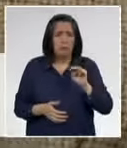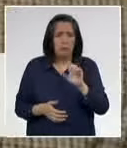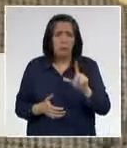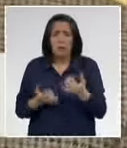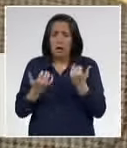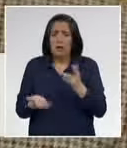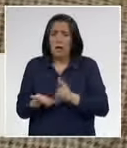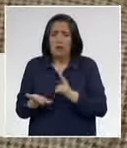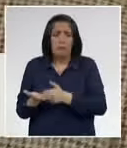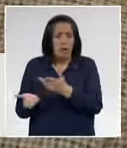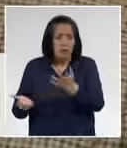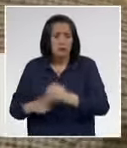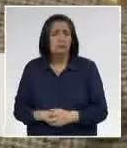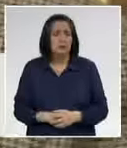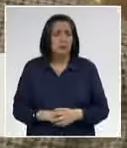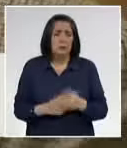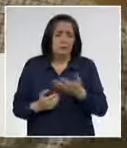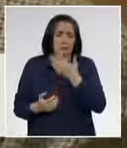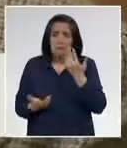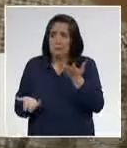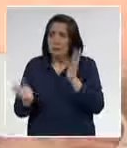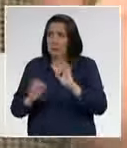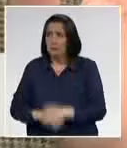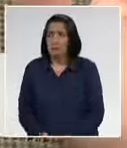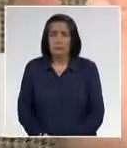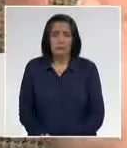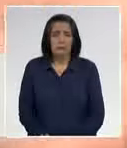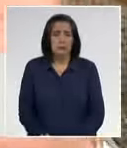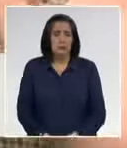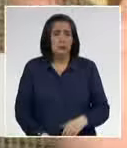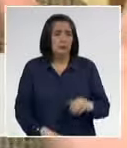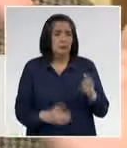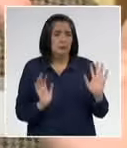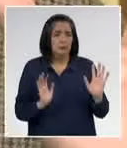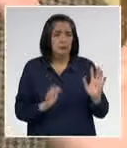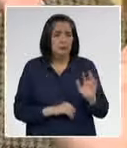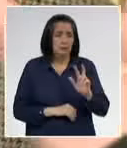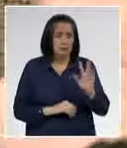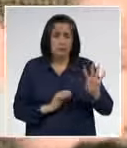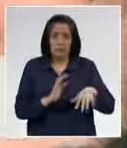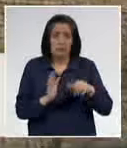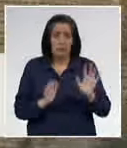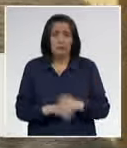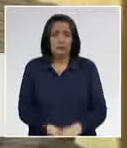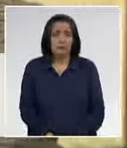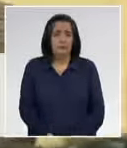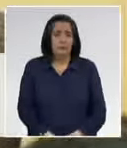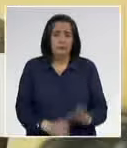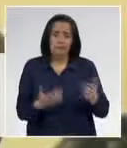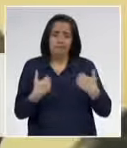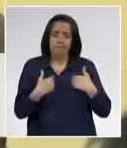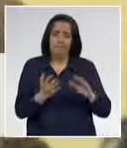lo mismo. Y es una conferencia en Brasil. Mejor que Cuba igual. Y 34 fuera de Brasil. De manera que